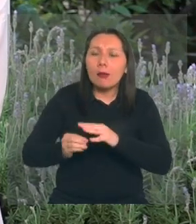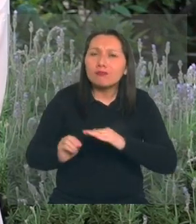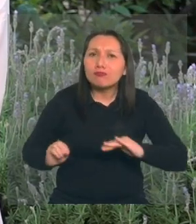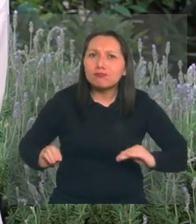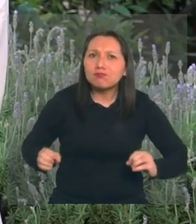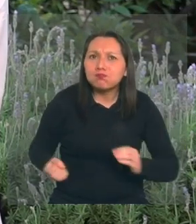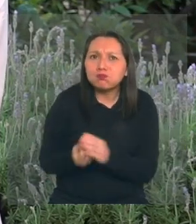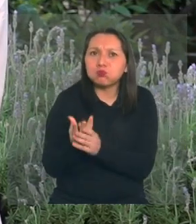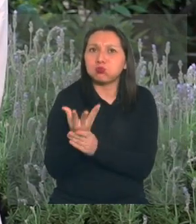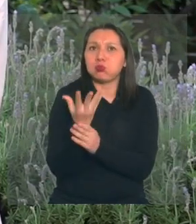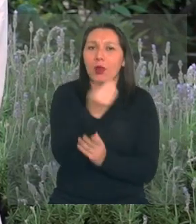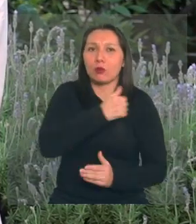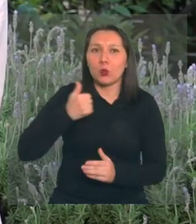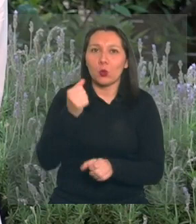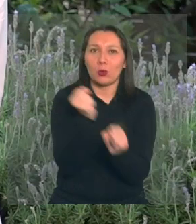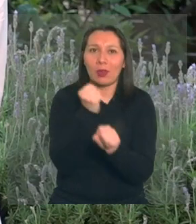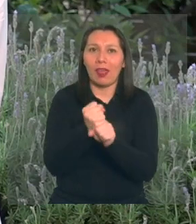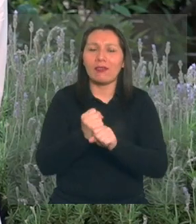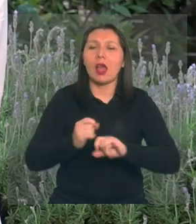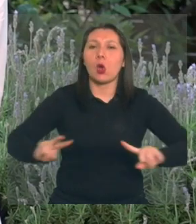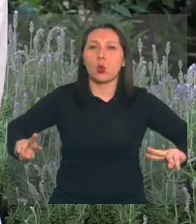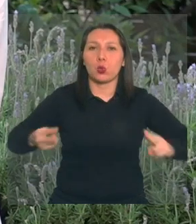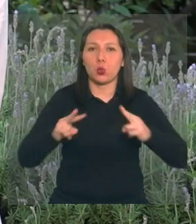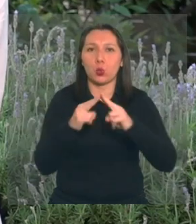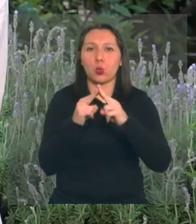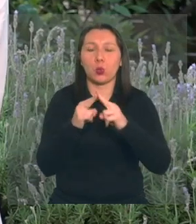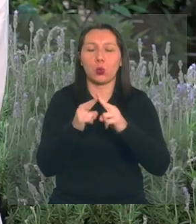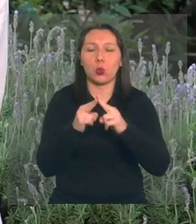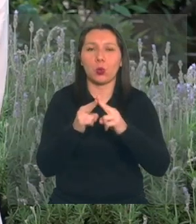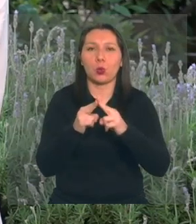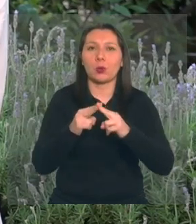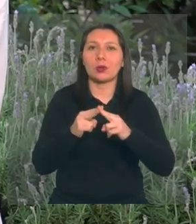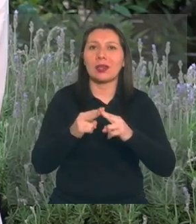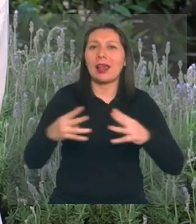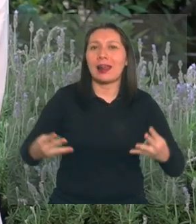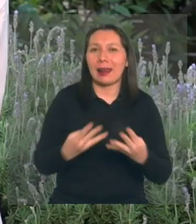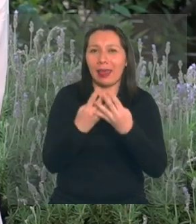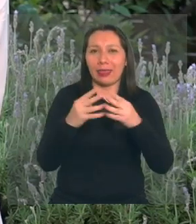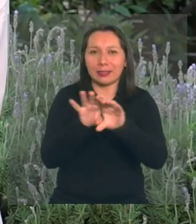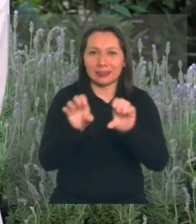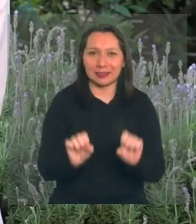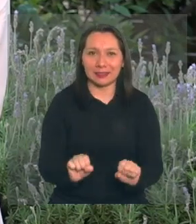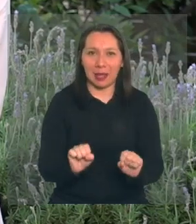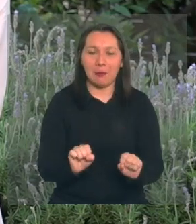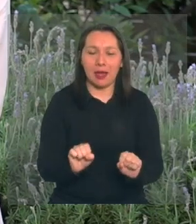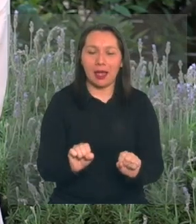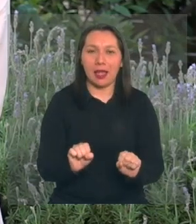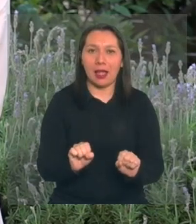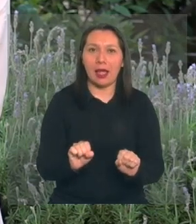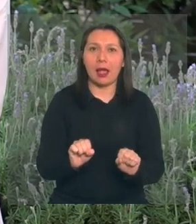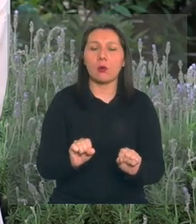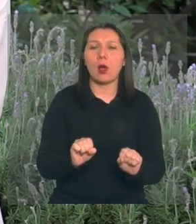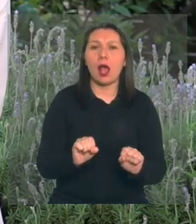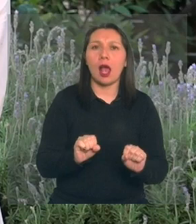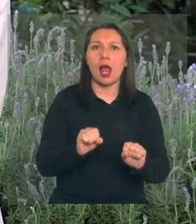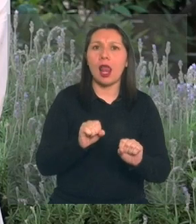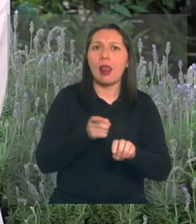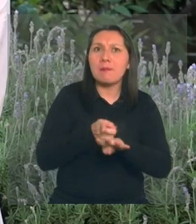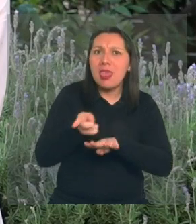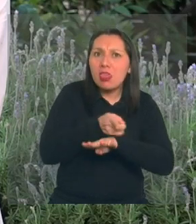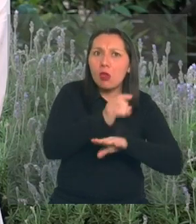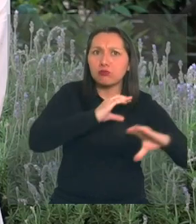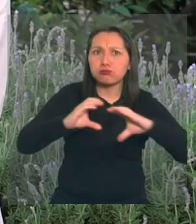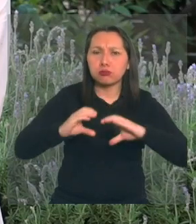todos y todas la construcción de una red de sistemas de medios